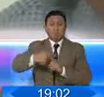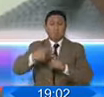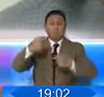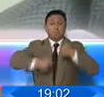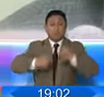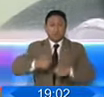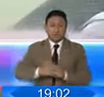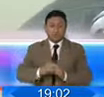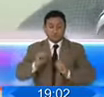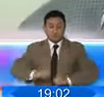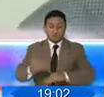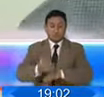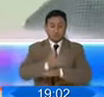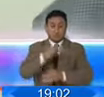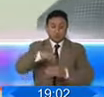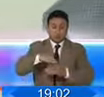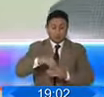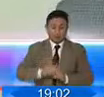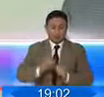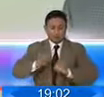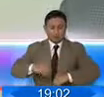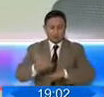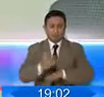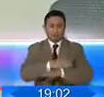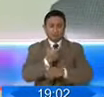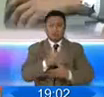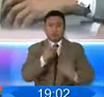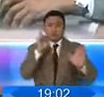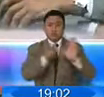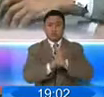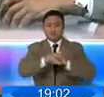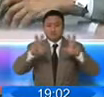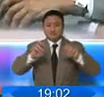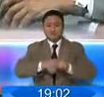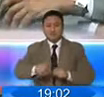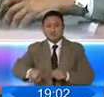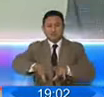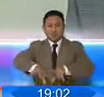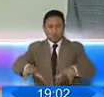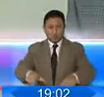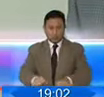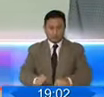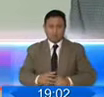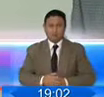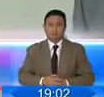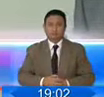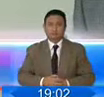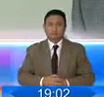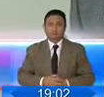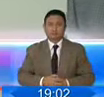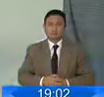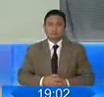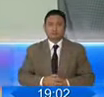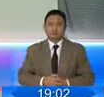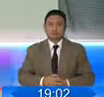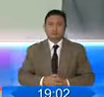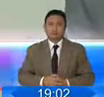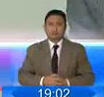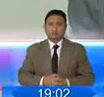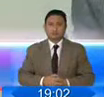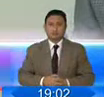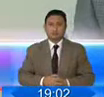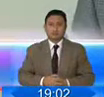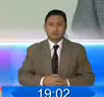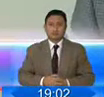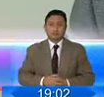medio de las elecciones y cuando se habían denunciado supuestos actos de corrupción en su contra. No se ha podido encontrar una sola irregularidad,